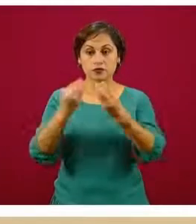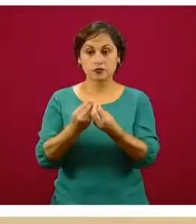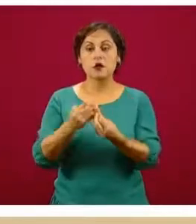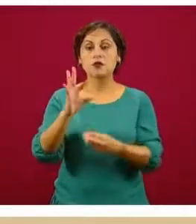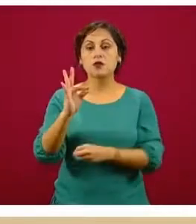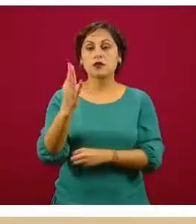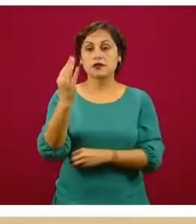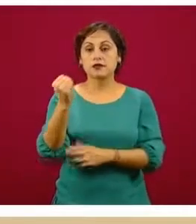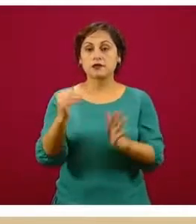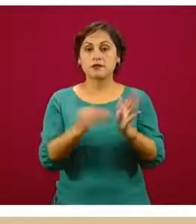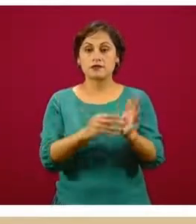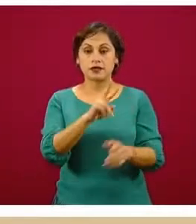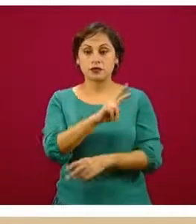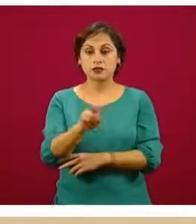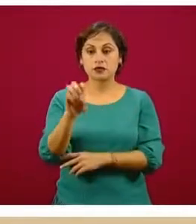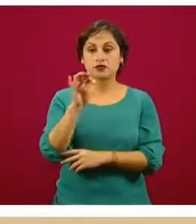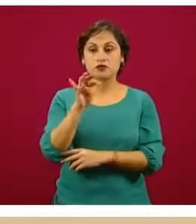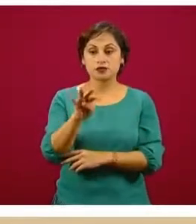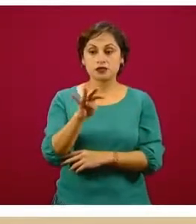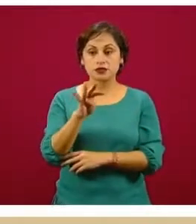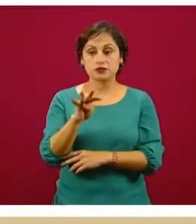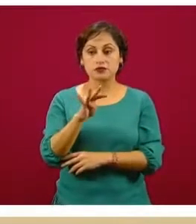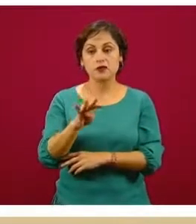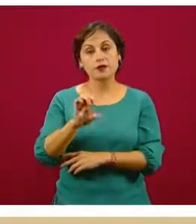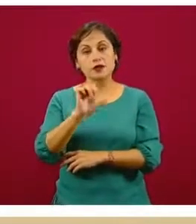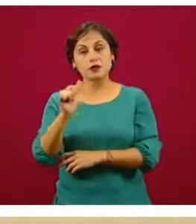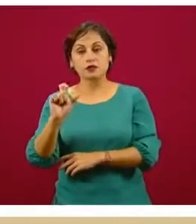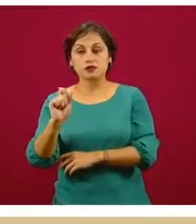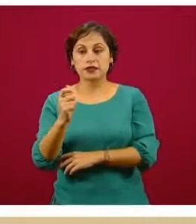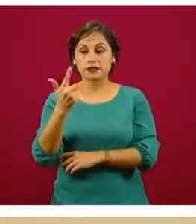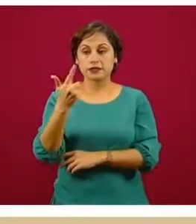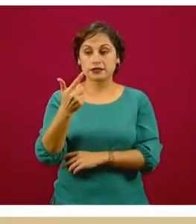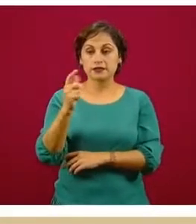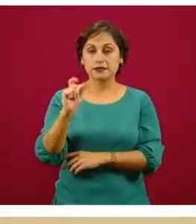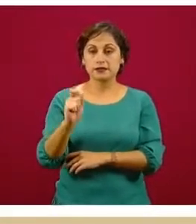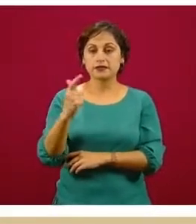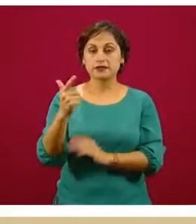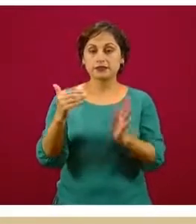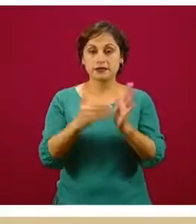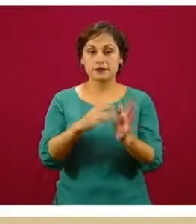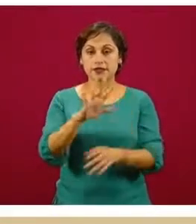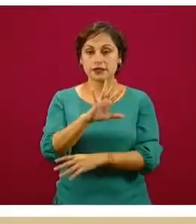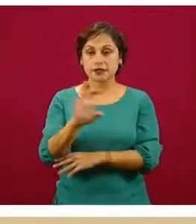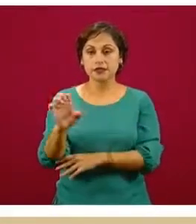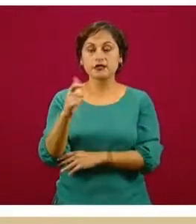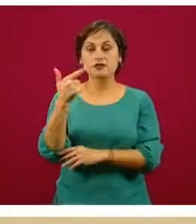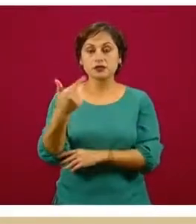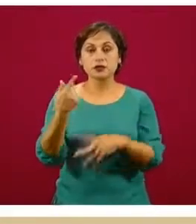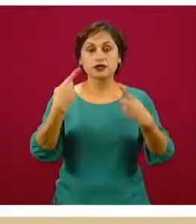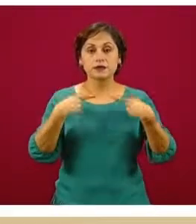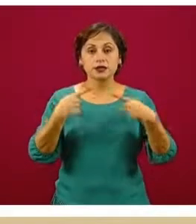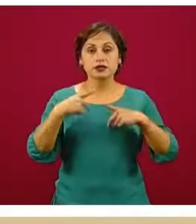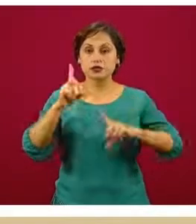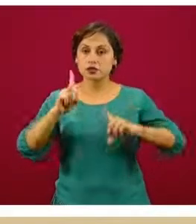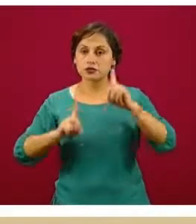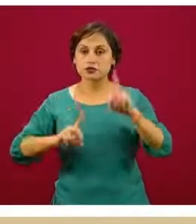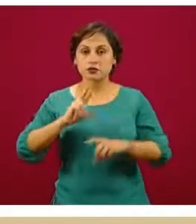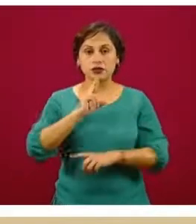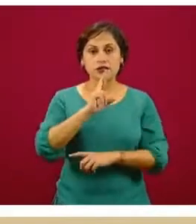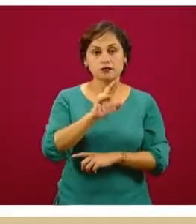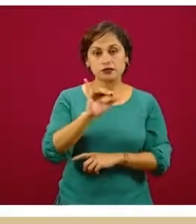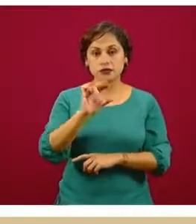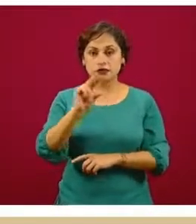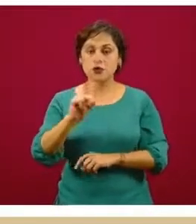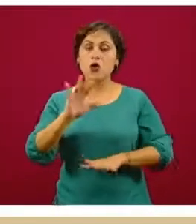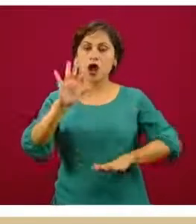49.219 y los 27.502 sospechosos que ya hemos comentado una y otra vez no son las mismas personas, sino que algunos